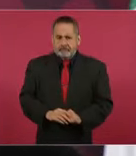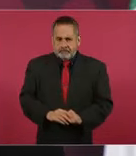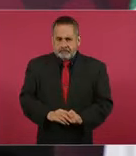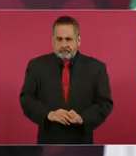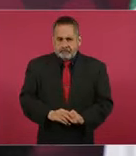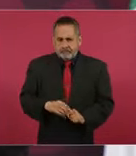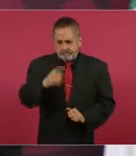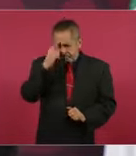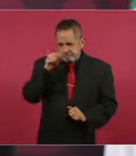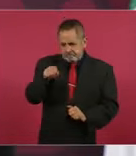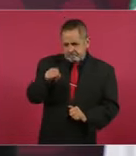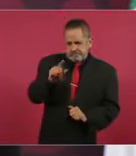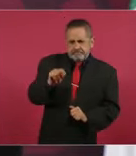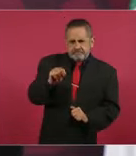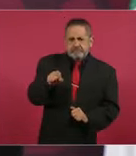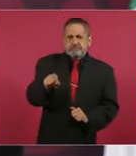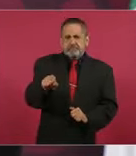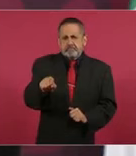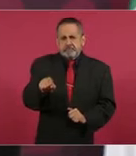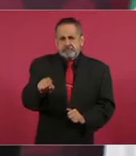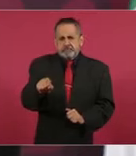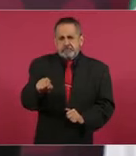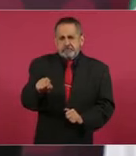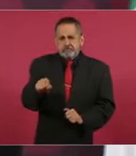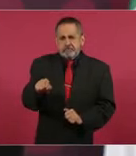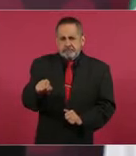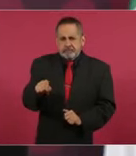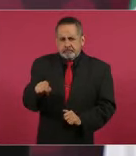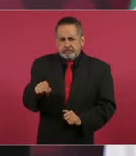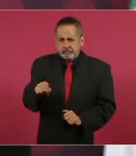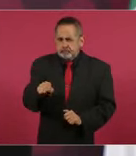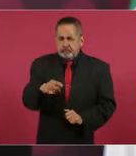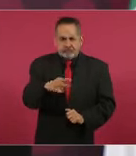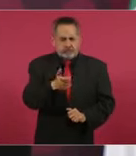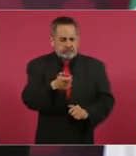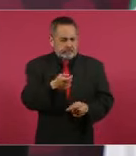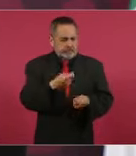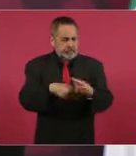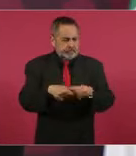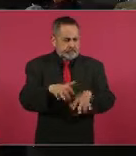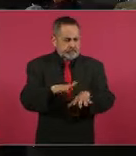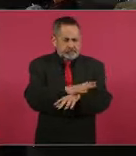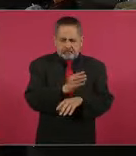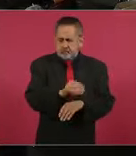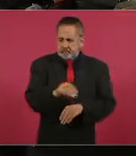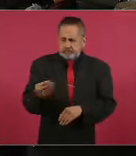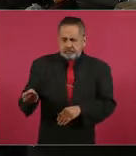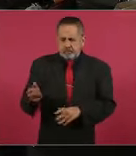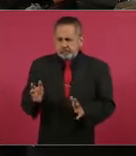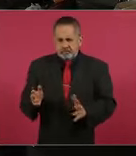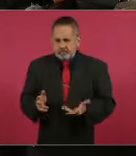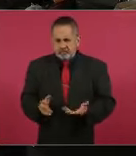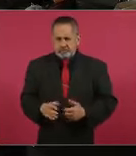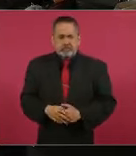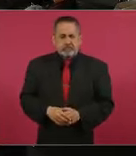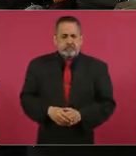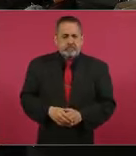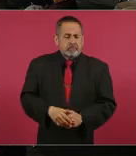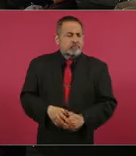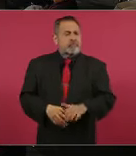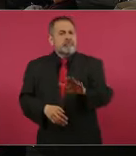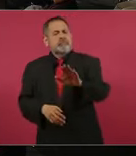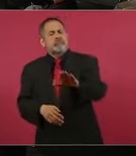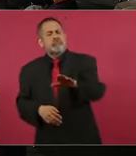para que alguien pueda cambiar su dinero, o sea, de los pagos de